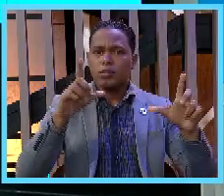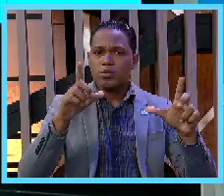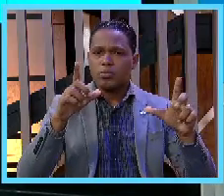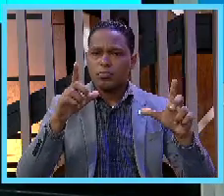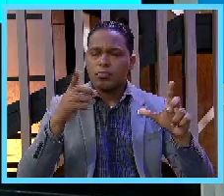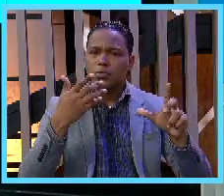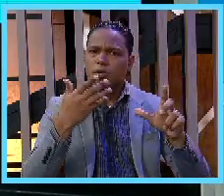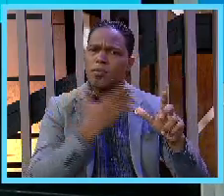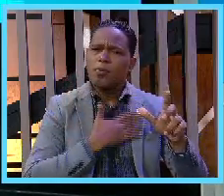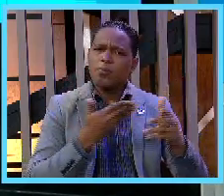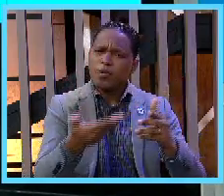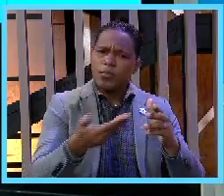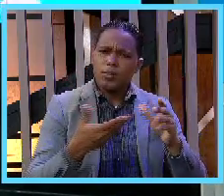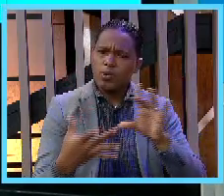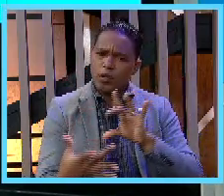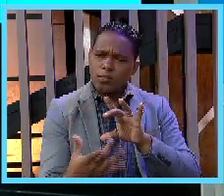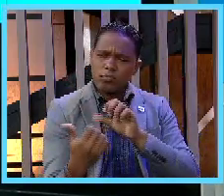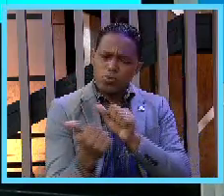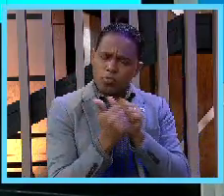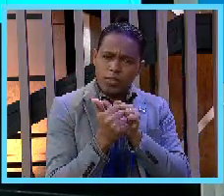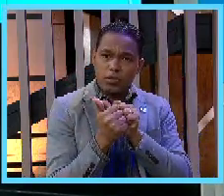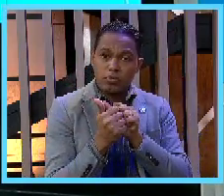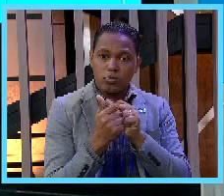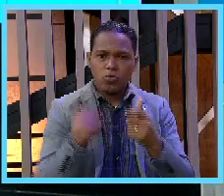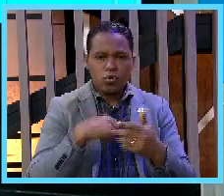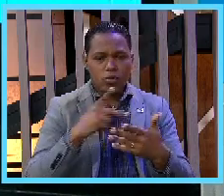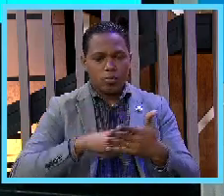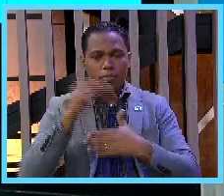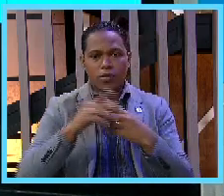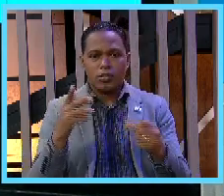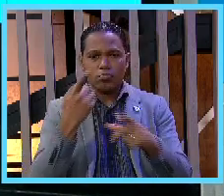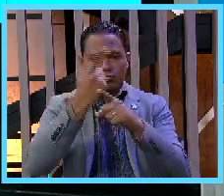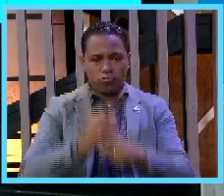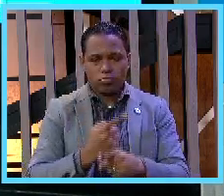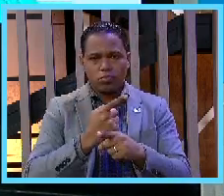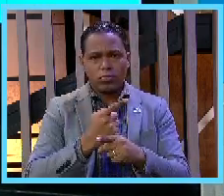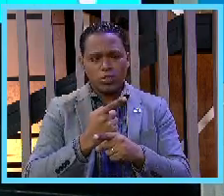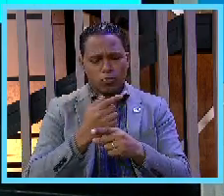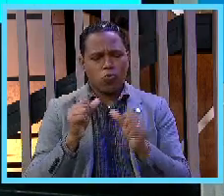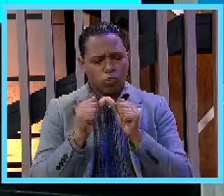invitamos a acompañarnos. Por lo pronto, seguimos con nuestra programación apta para